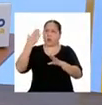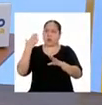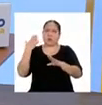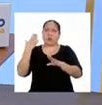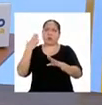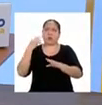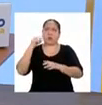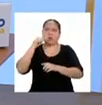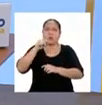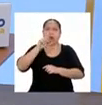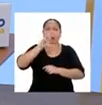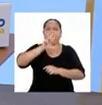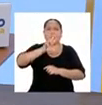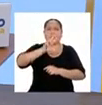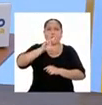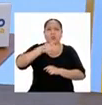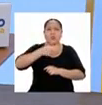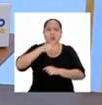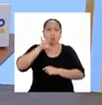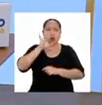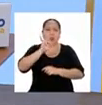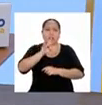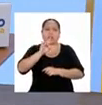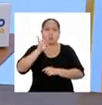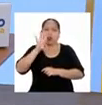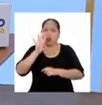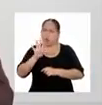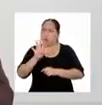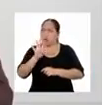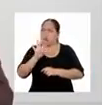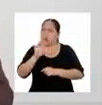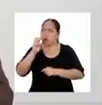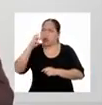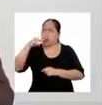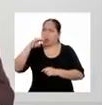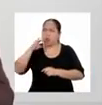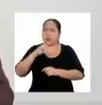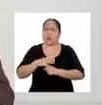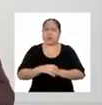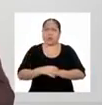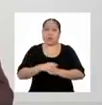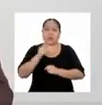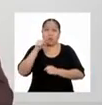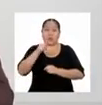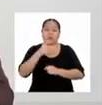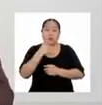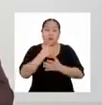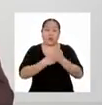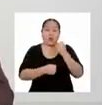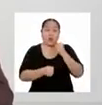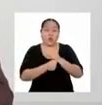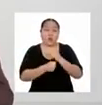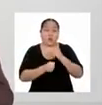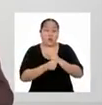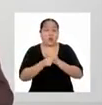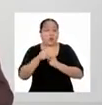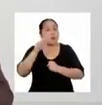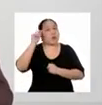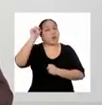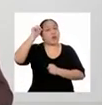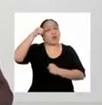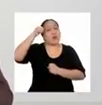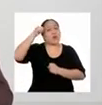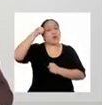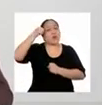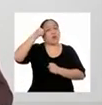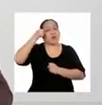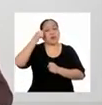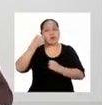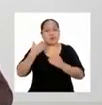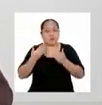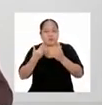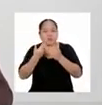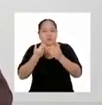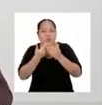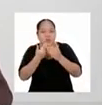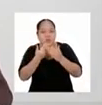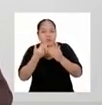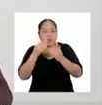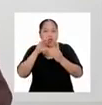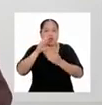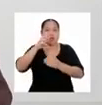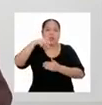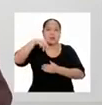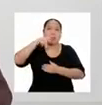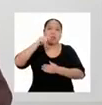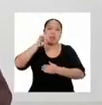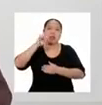nos salió 3,84 metros cuadrados. Es muy confiable. Recuerda que hicimos varias aproximaciones al